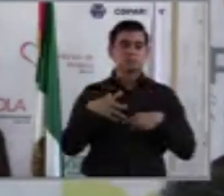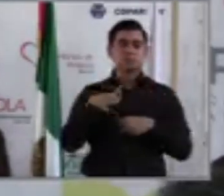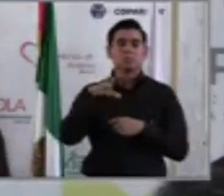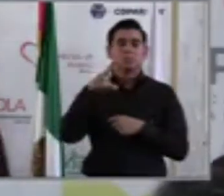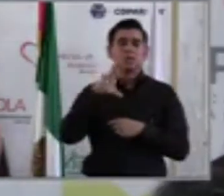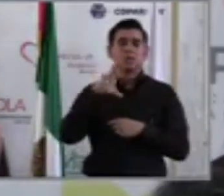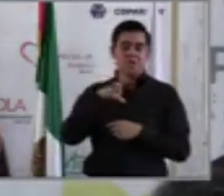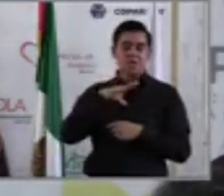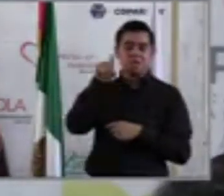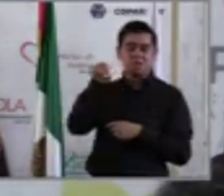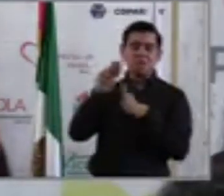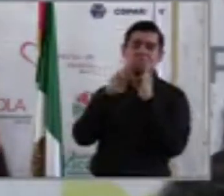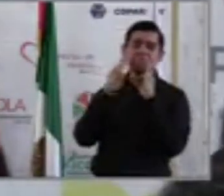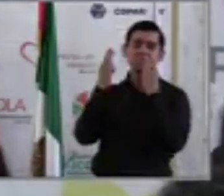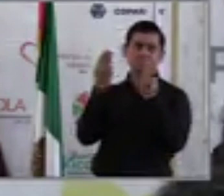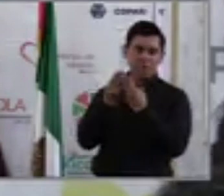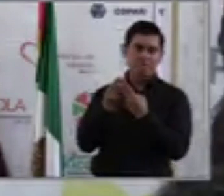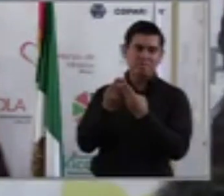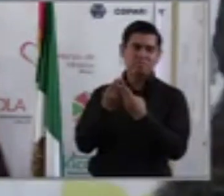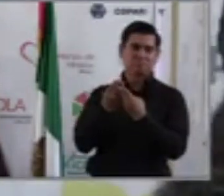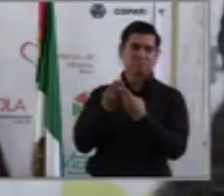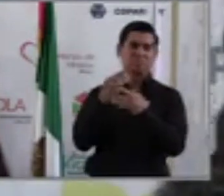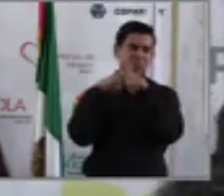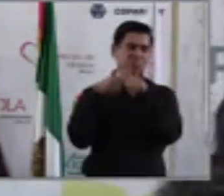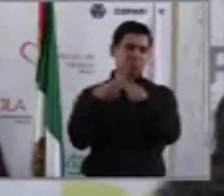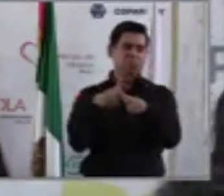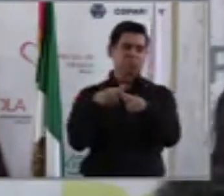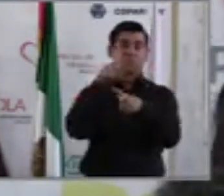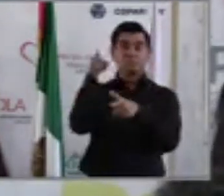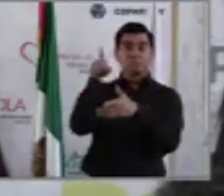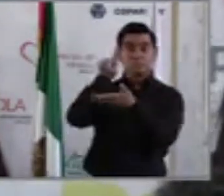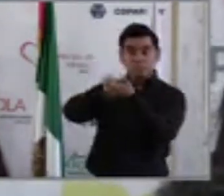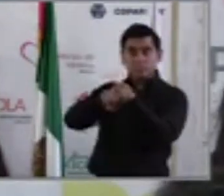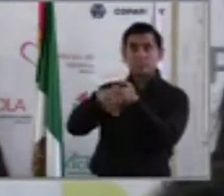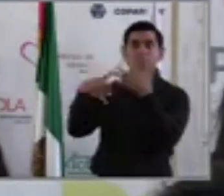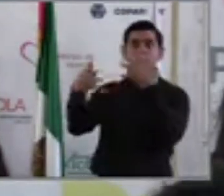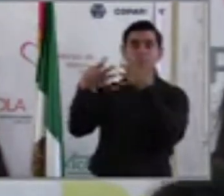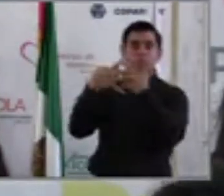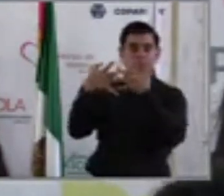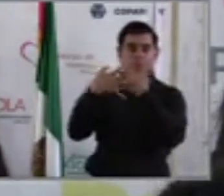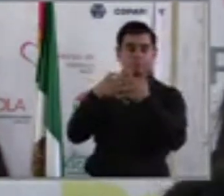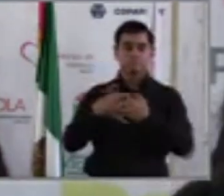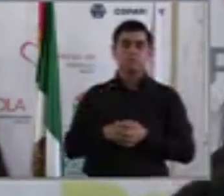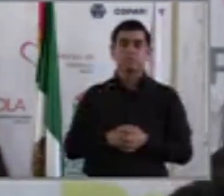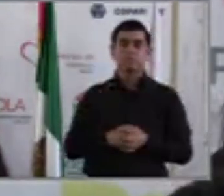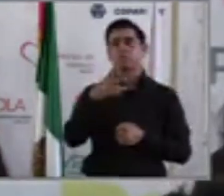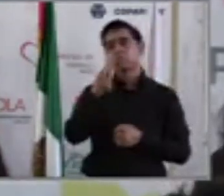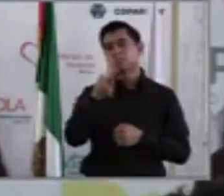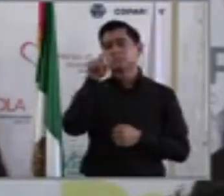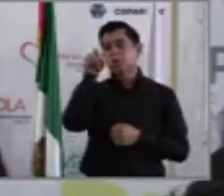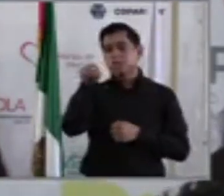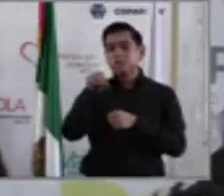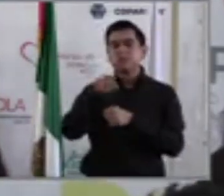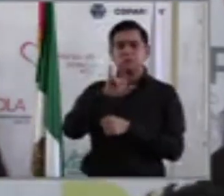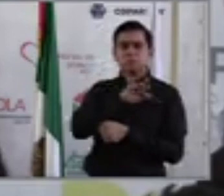de esta ciudad siguen estando dentro de los reclusorios, siguen estando permitidas,